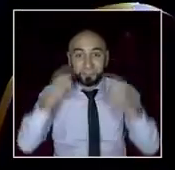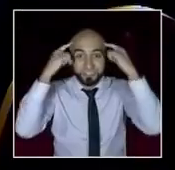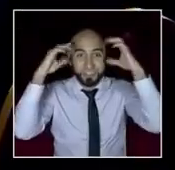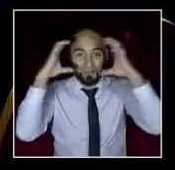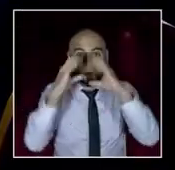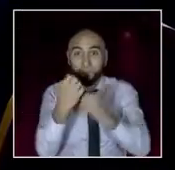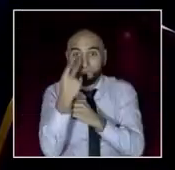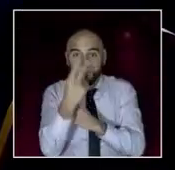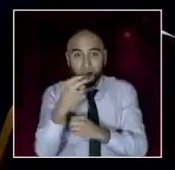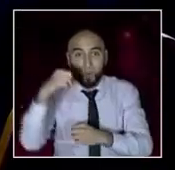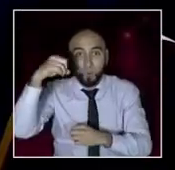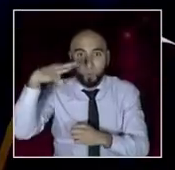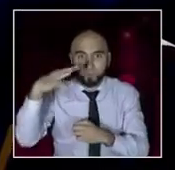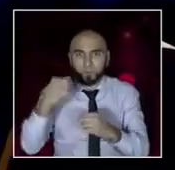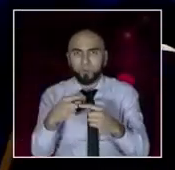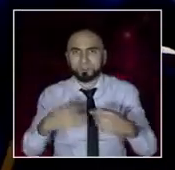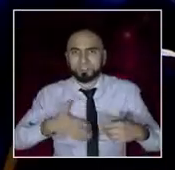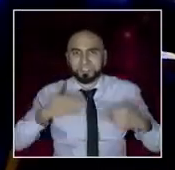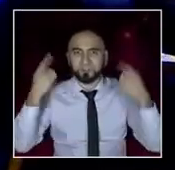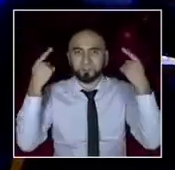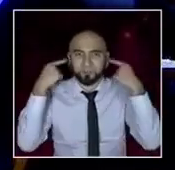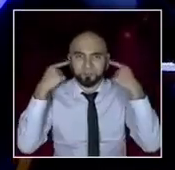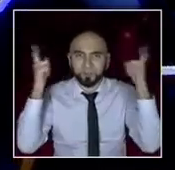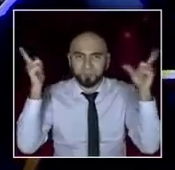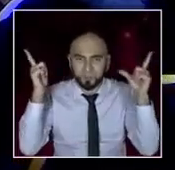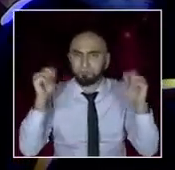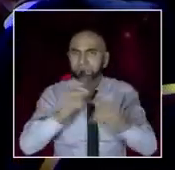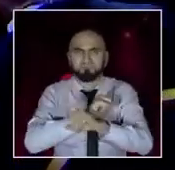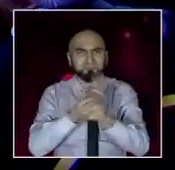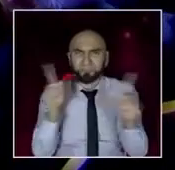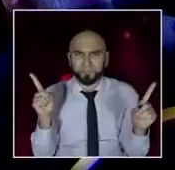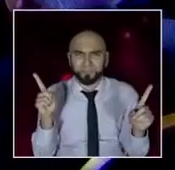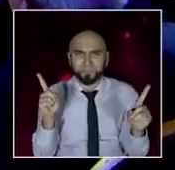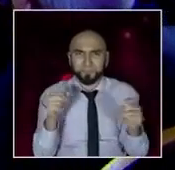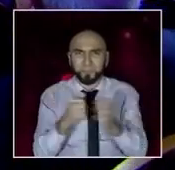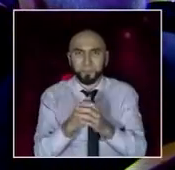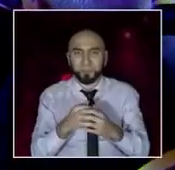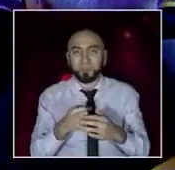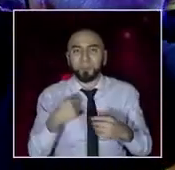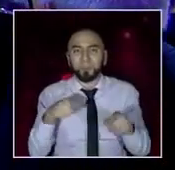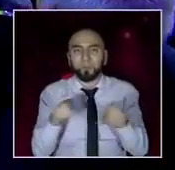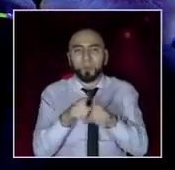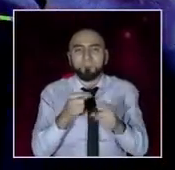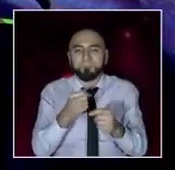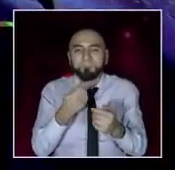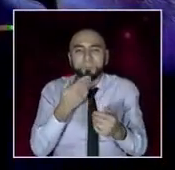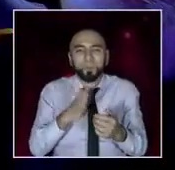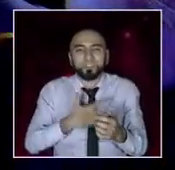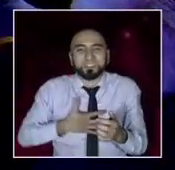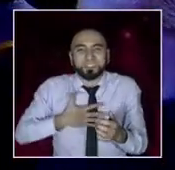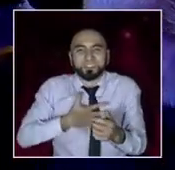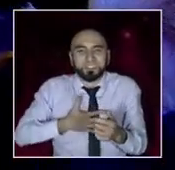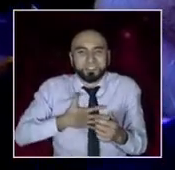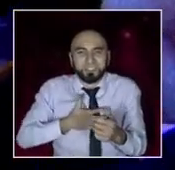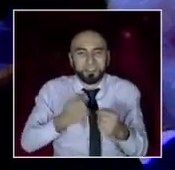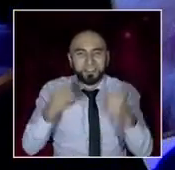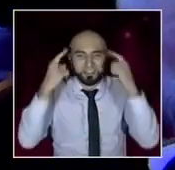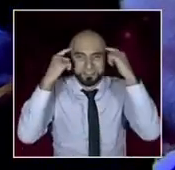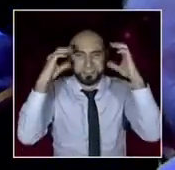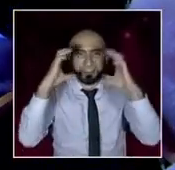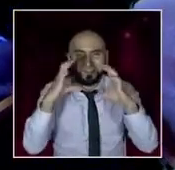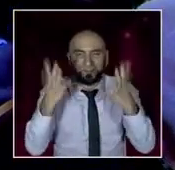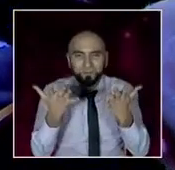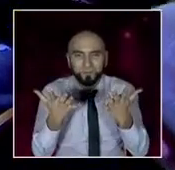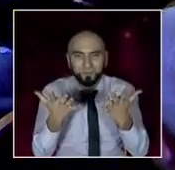ni percibe sonidos. Lo que percibimos es la mejor percepción que tiene el cerebro. Ahora, unos ejemplos, si puede que lo hayan